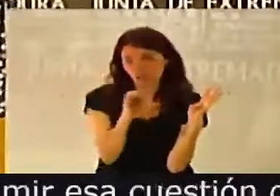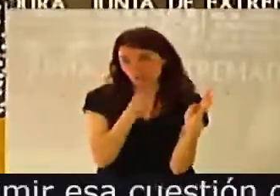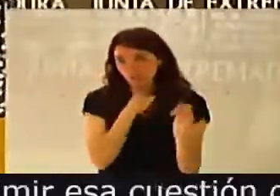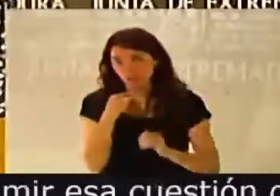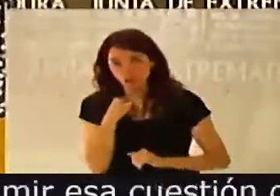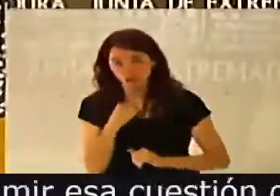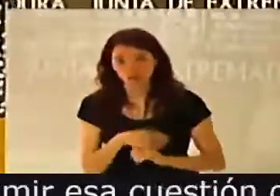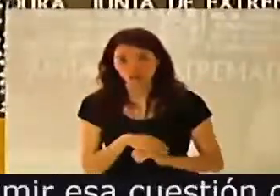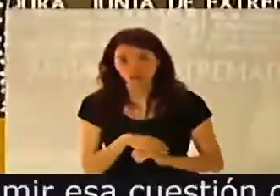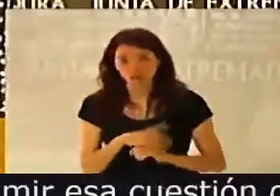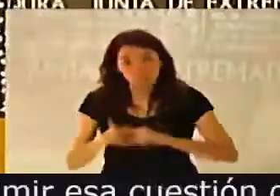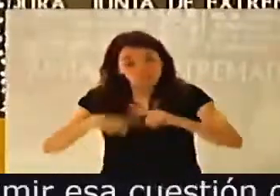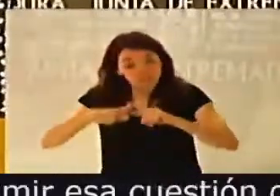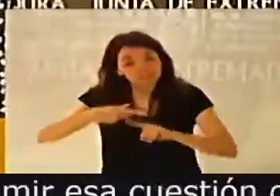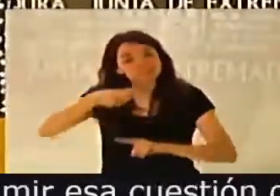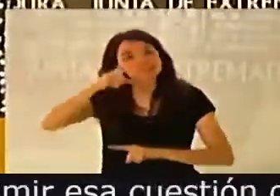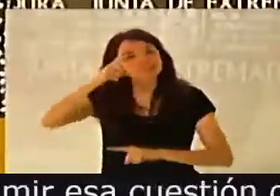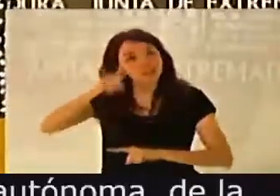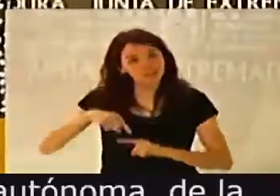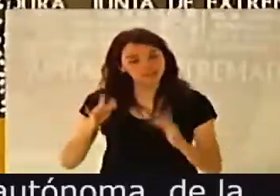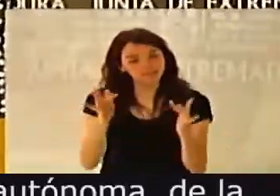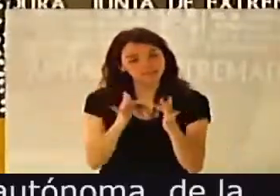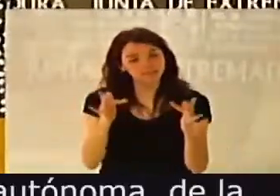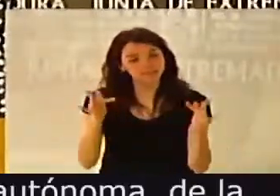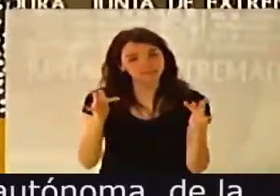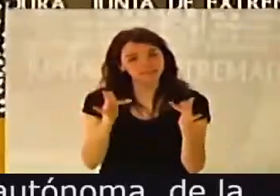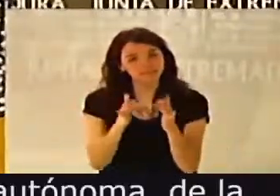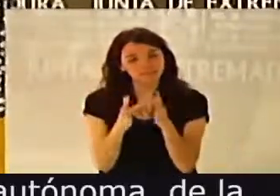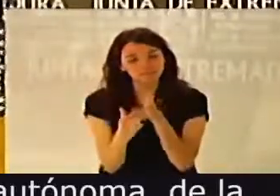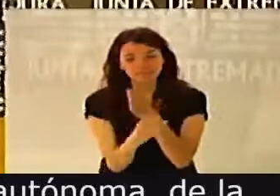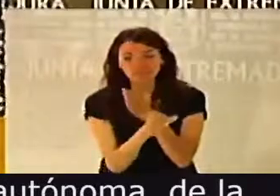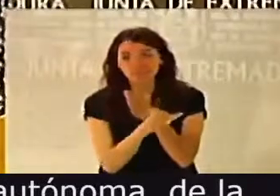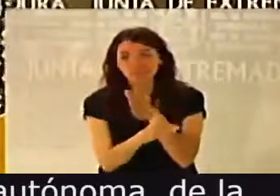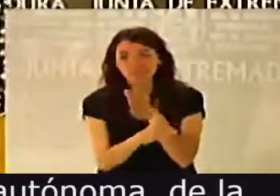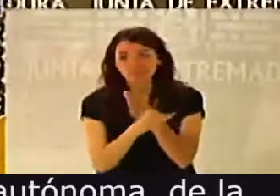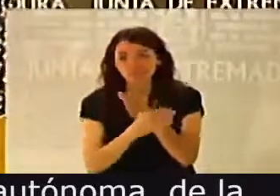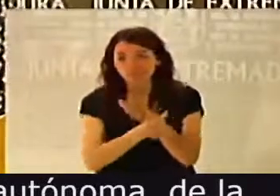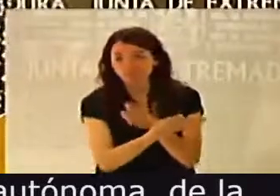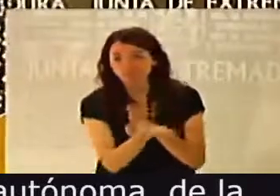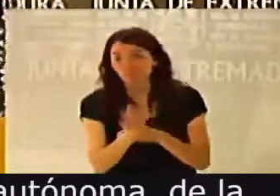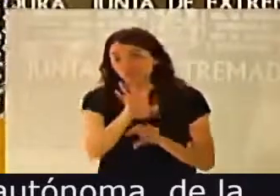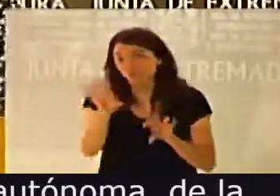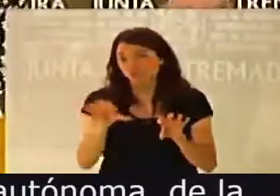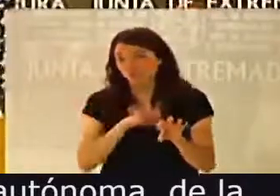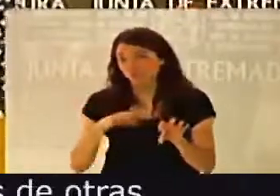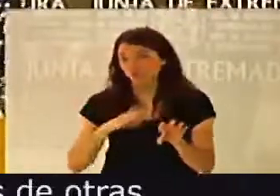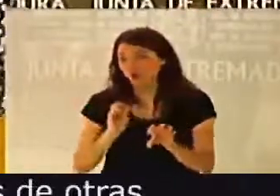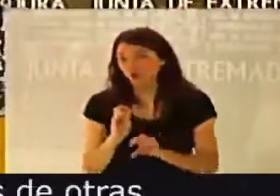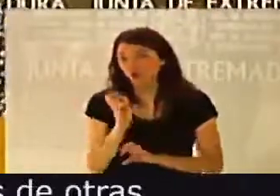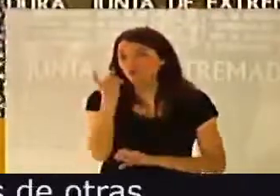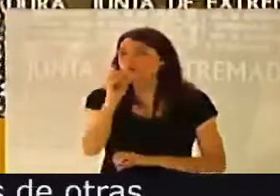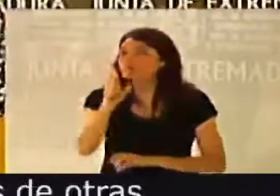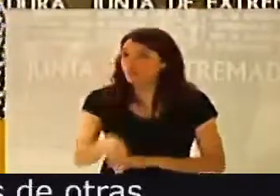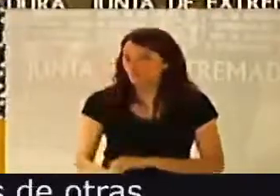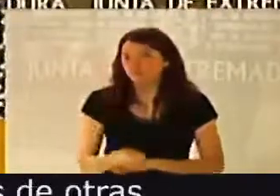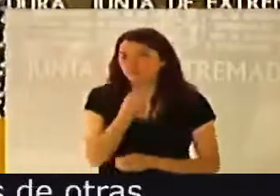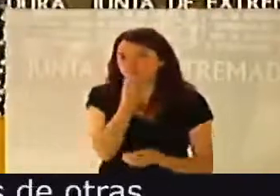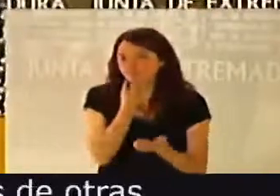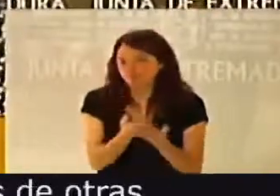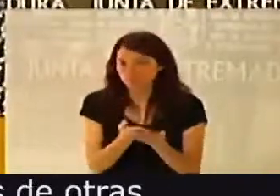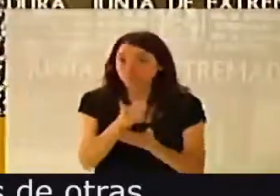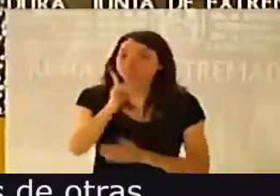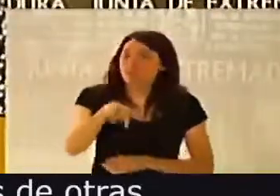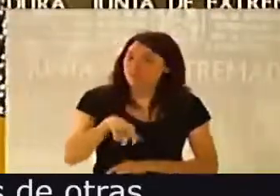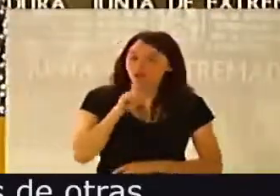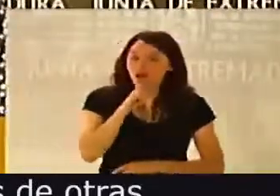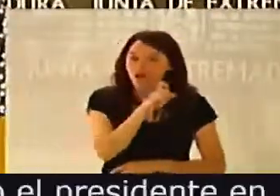movilidad provincial con las provincias limítrofes de otras comunidades autónomas, que también lo señaló el presidente en